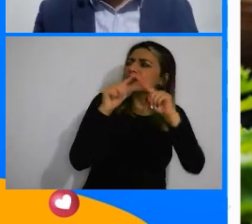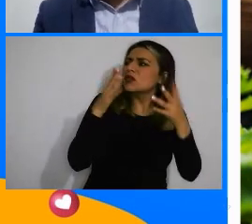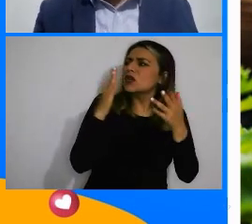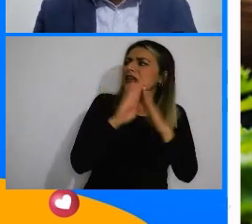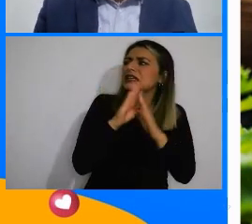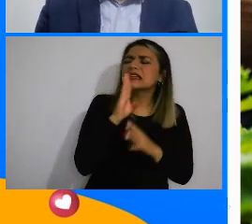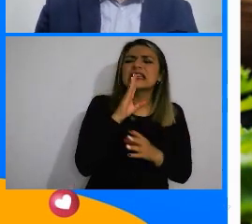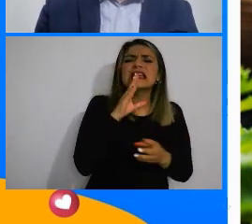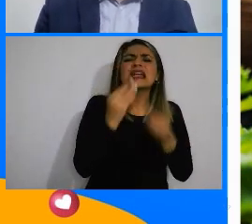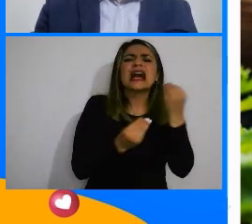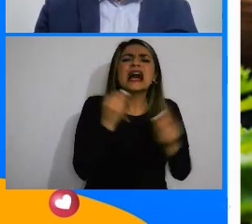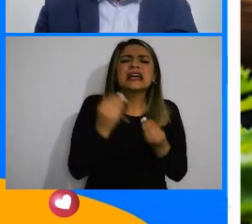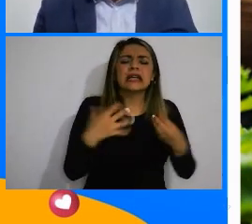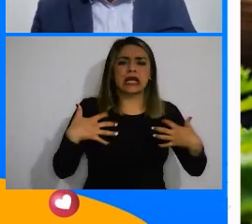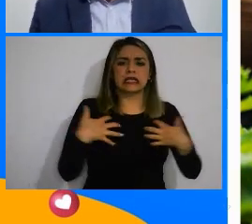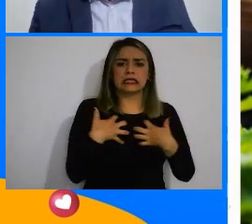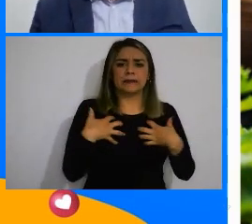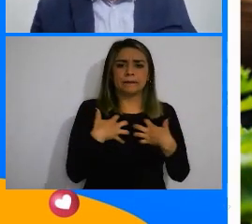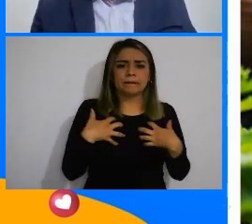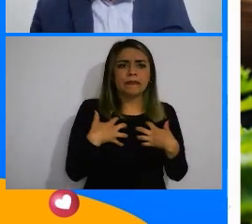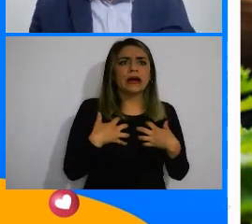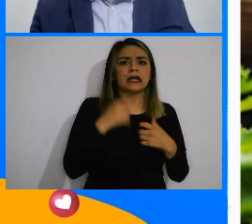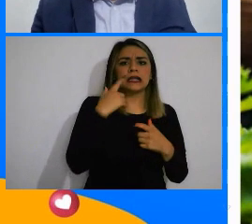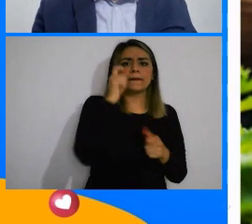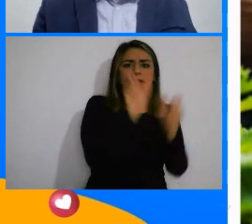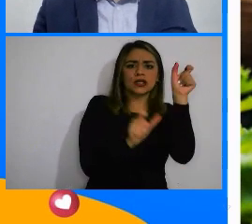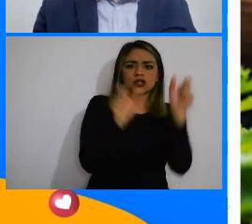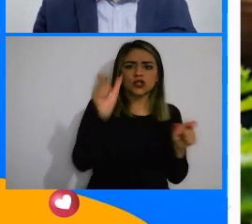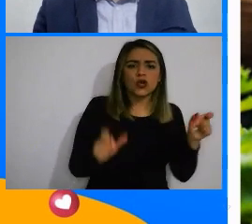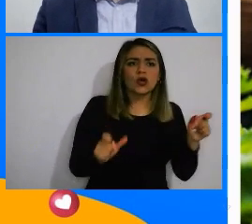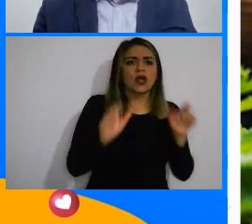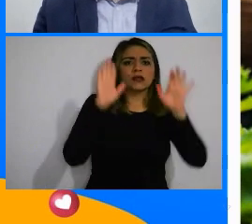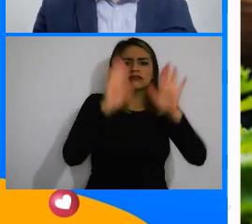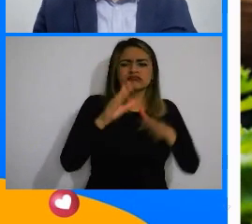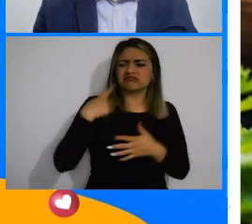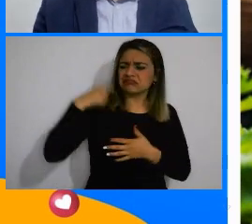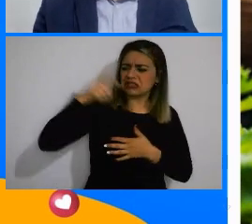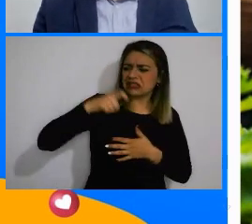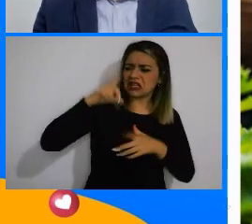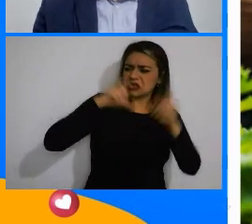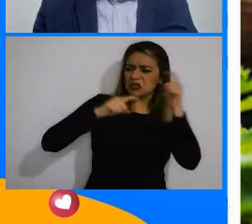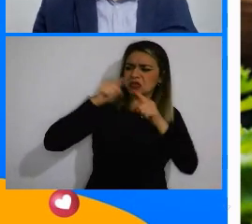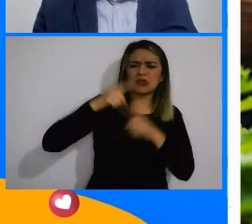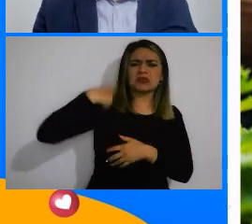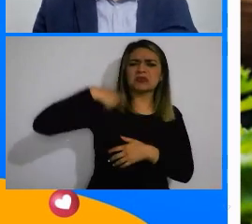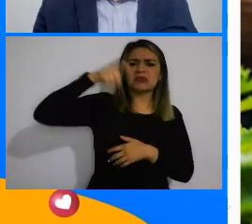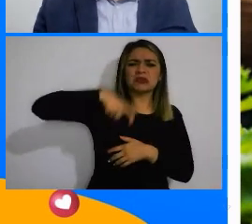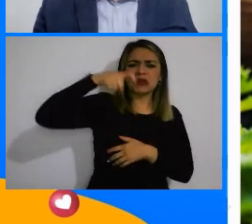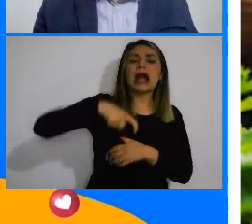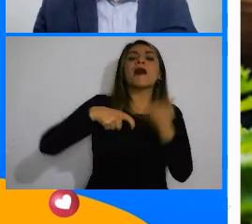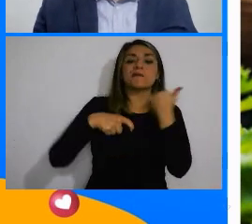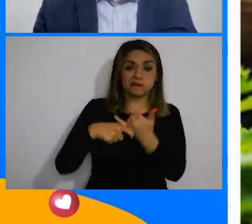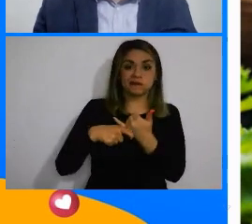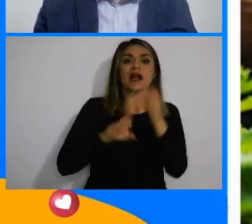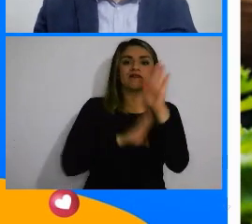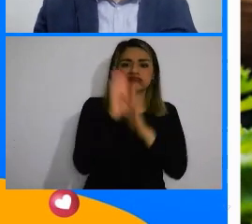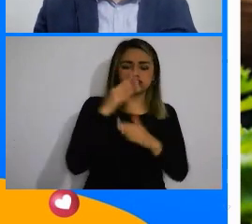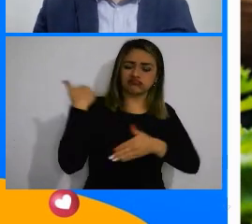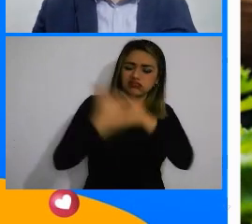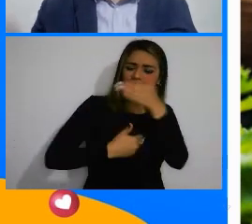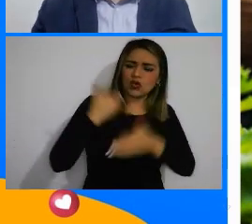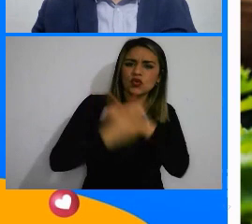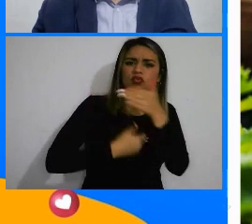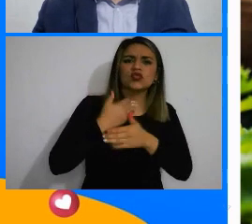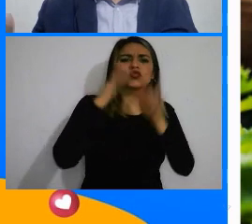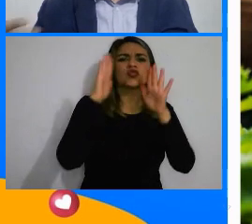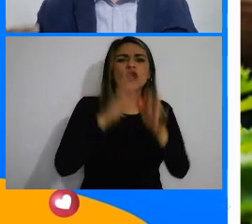humana? Los animales no hacen turismo. Los animales no tienen necesidad de hacer turismo. Ellos desarrollan sus procesos